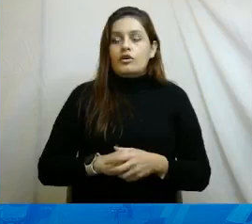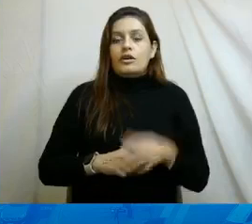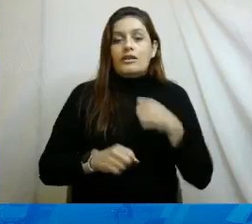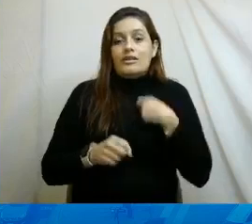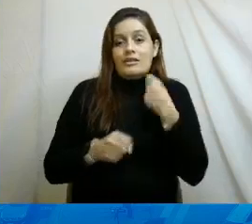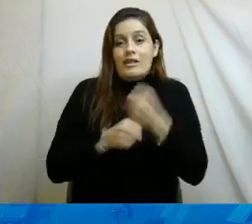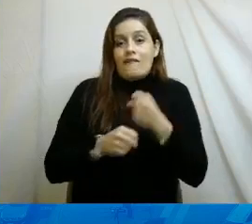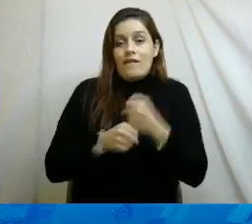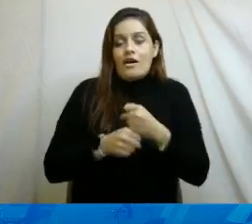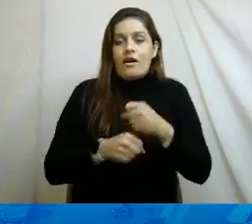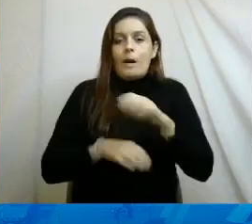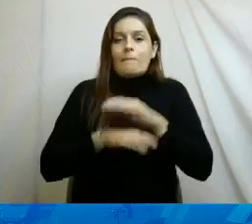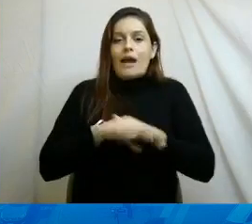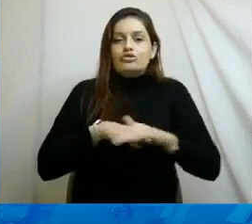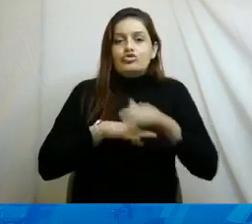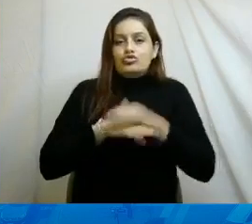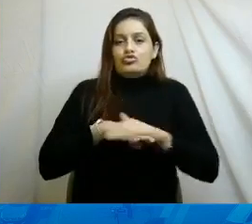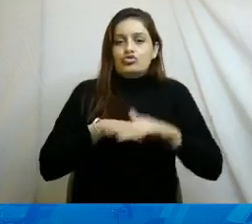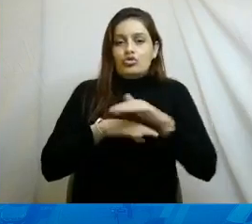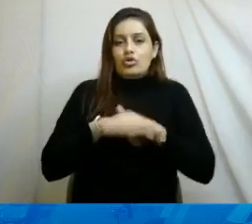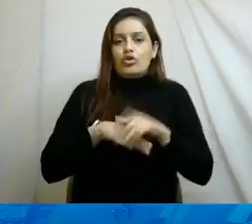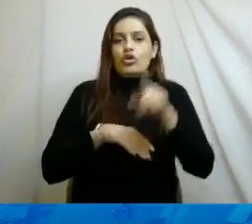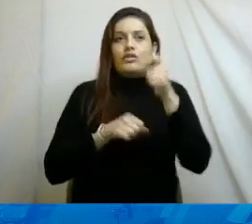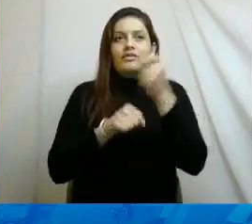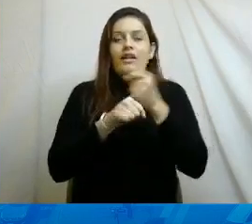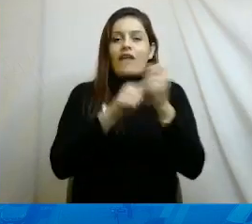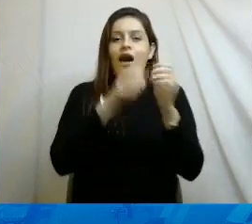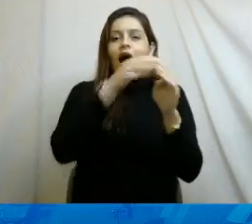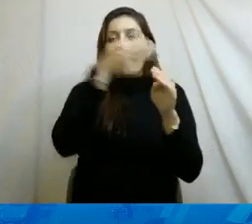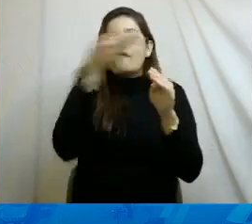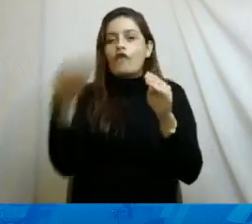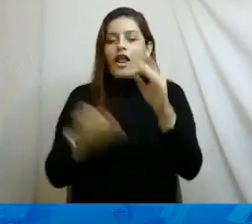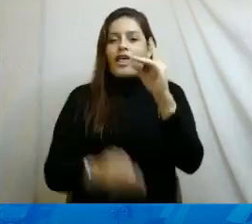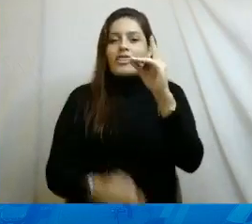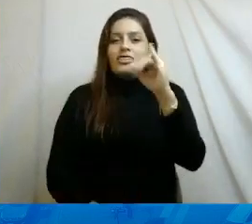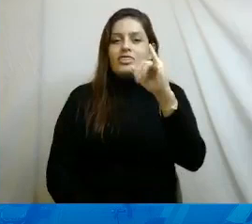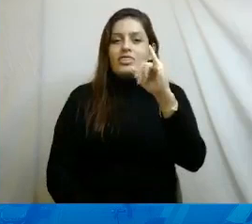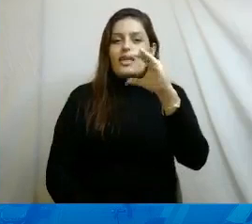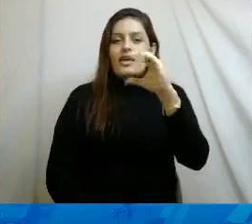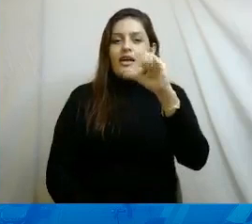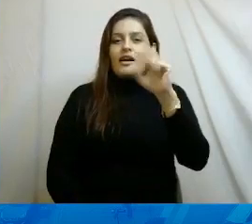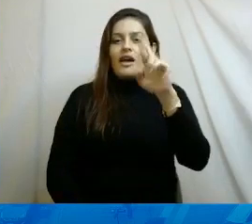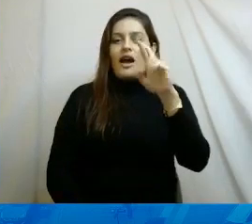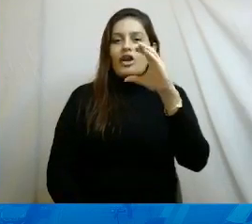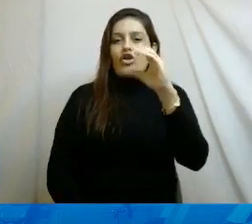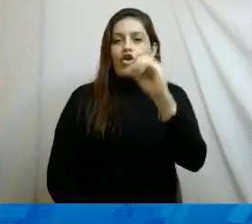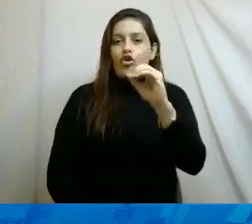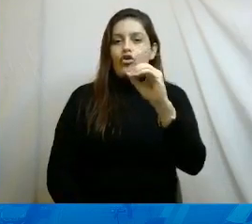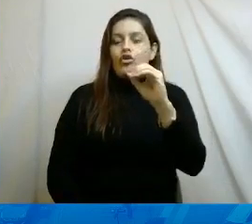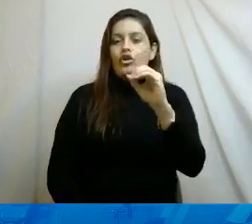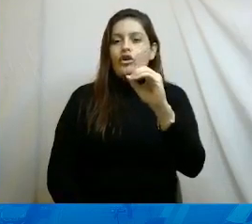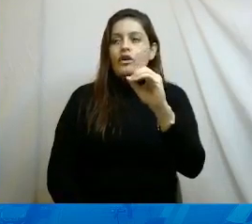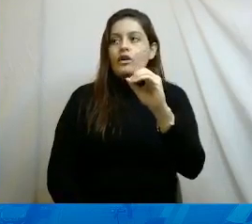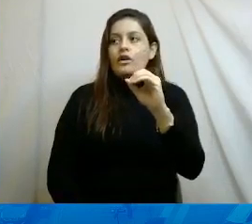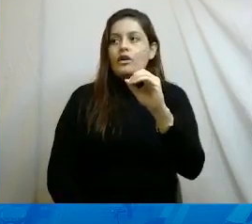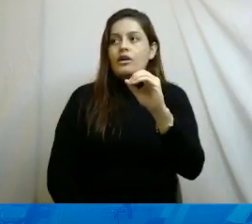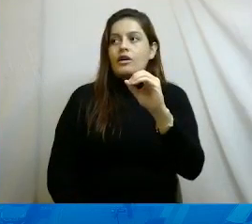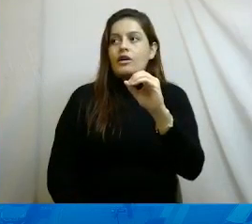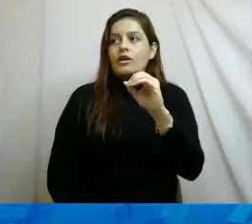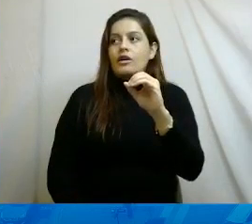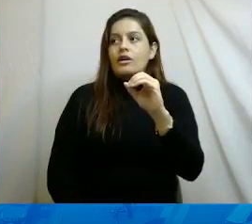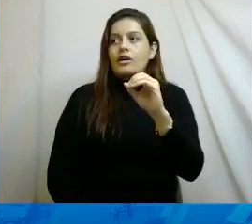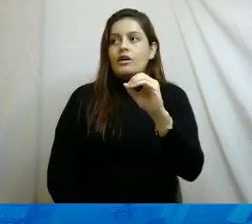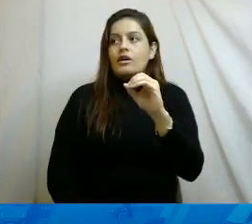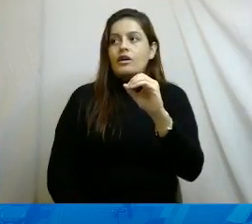esquina Ortúzar, afuera de Dicarco hace 30 años. Y resulta que he tenido muchos problemas con los señores que están instalando